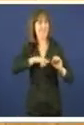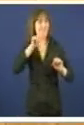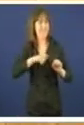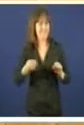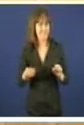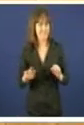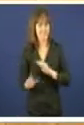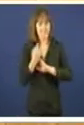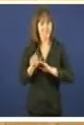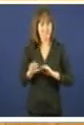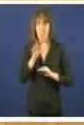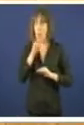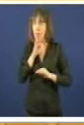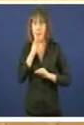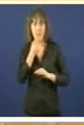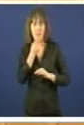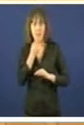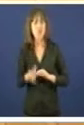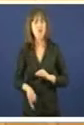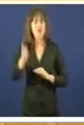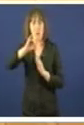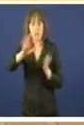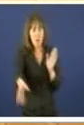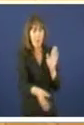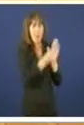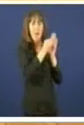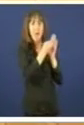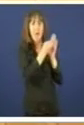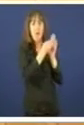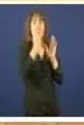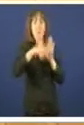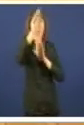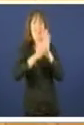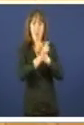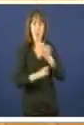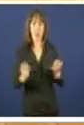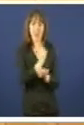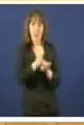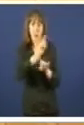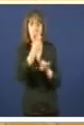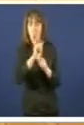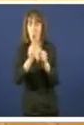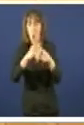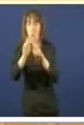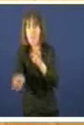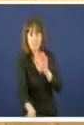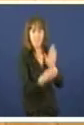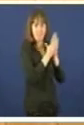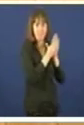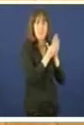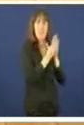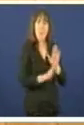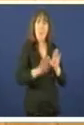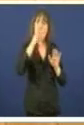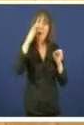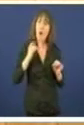ben dín, o único que fan é recoller o que di, o que di neste momento, o Estatuto dos Traballadores. Pero por que están en contra e por que